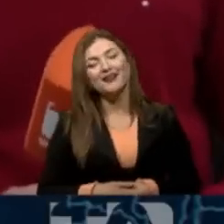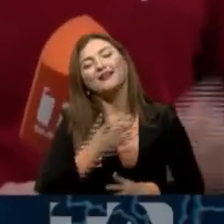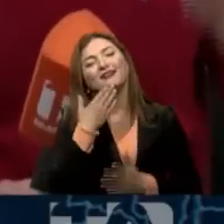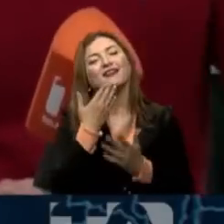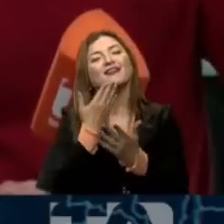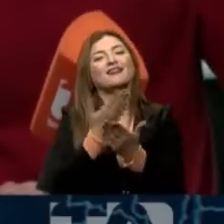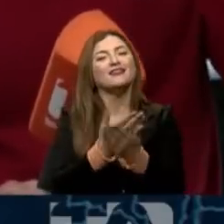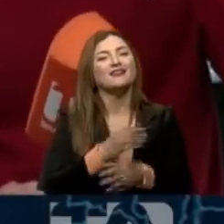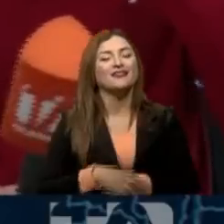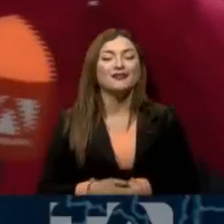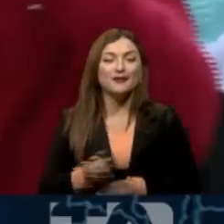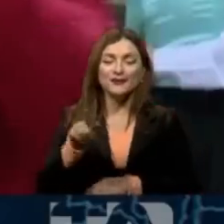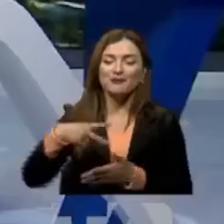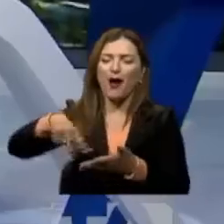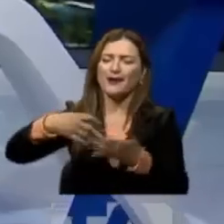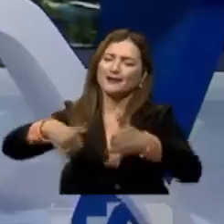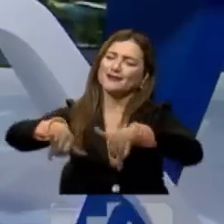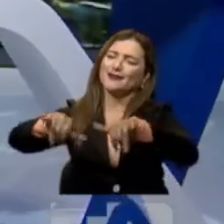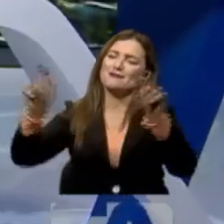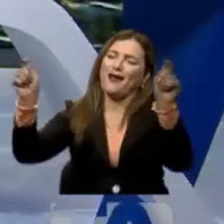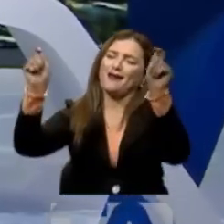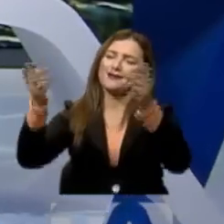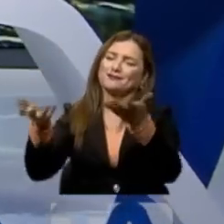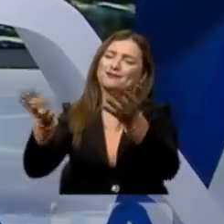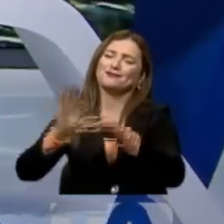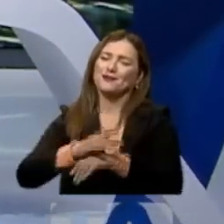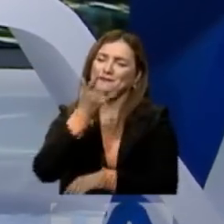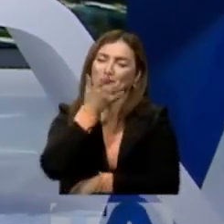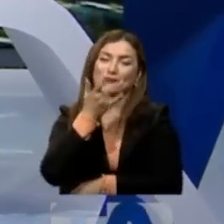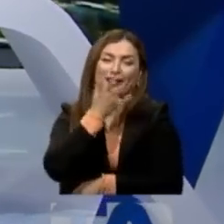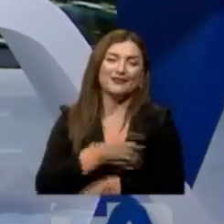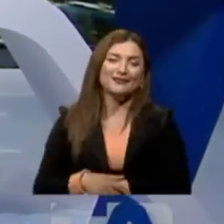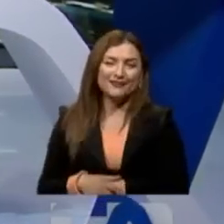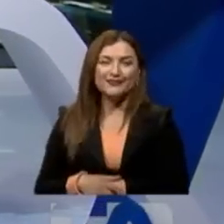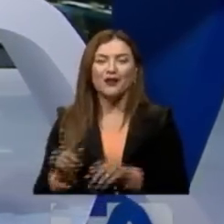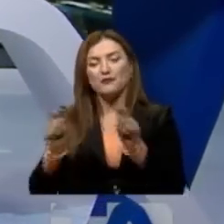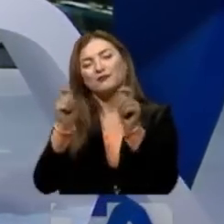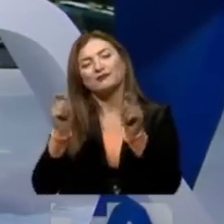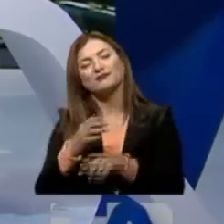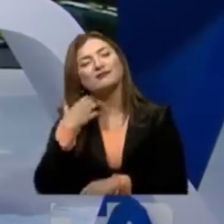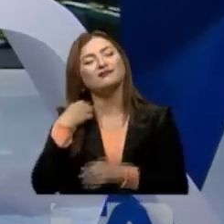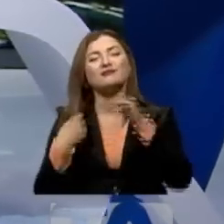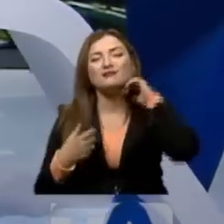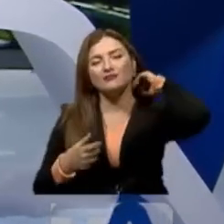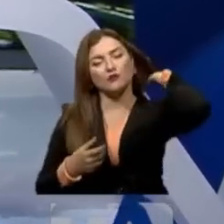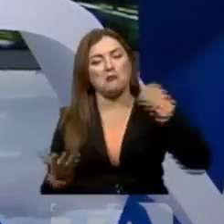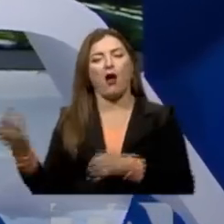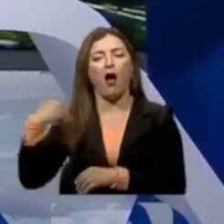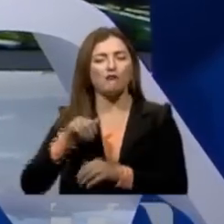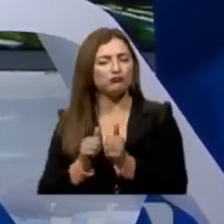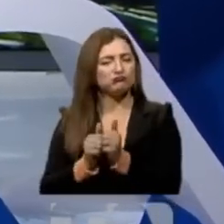Gracias, Juan Miguel. Tú sigue bailando, por favor, sigue festejando a Pomasque, que está de fiesta. Nosotros también deberíamos